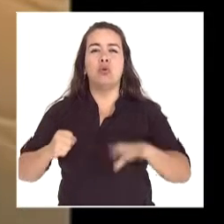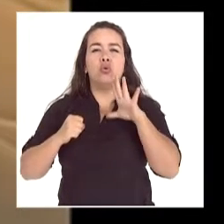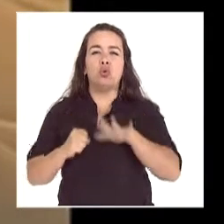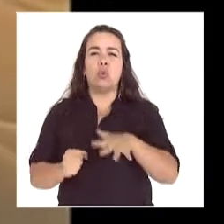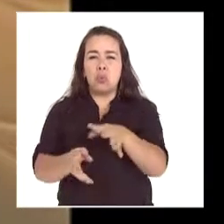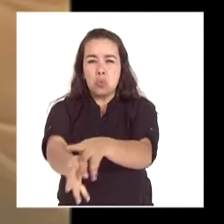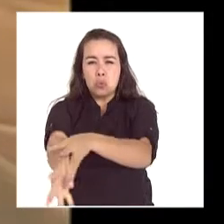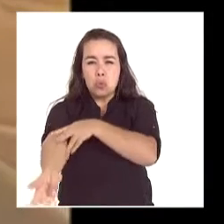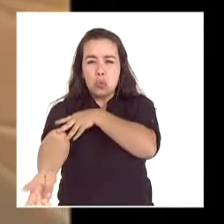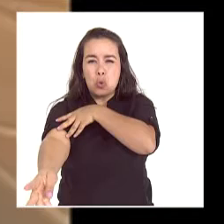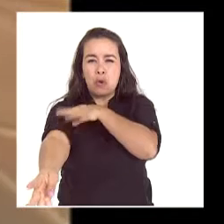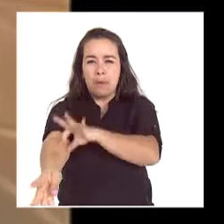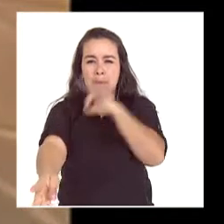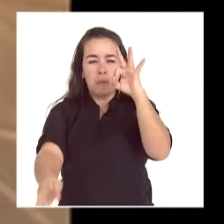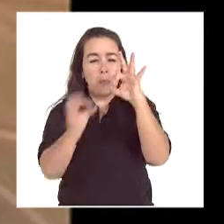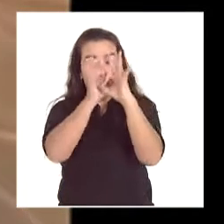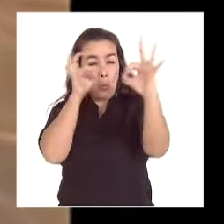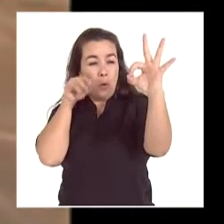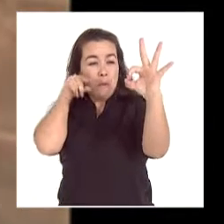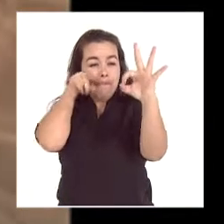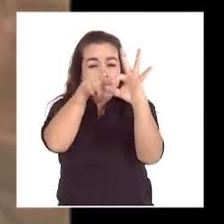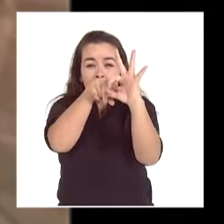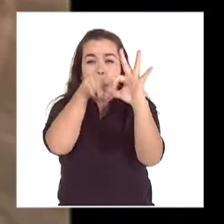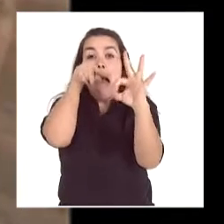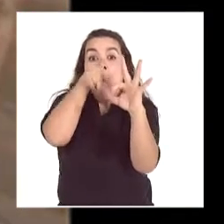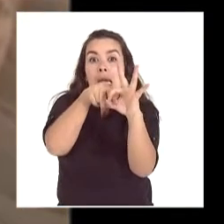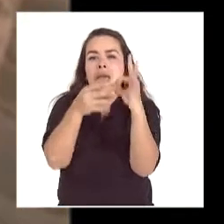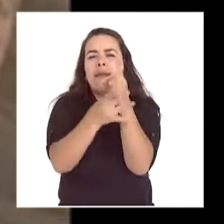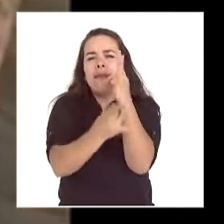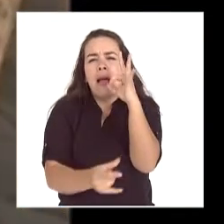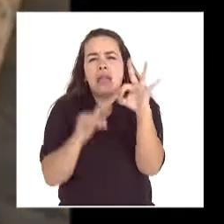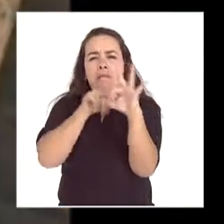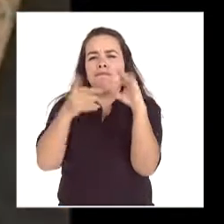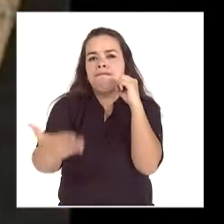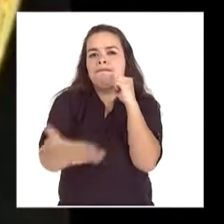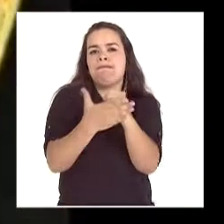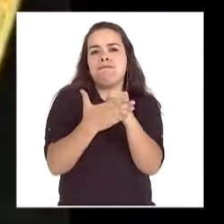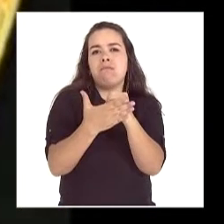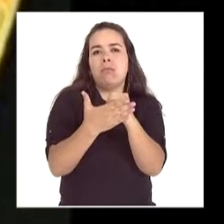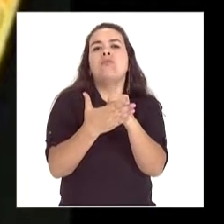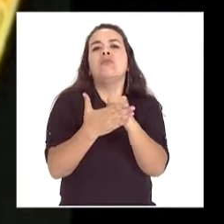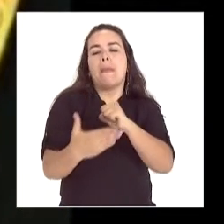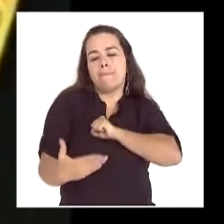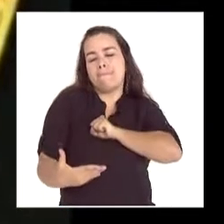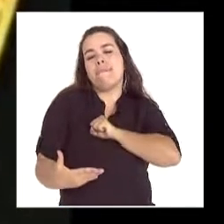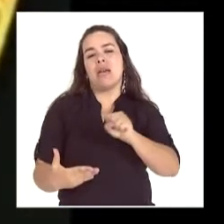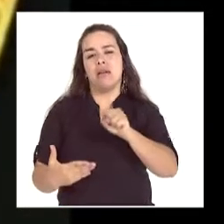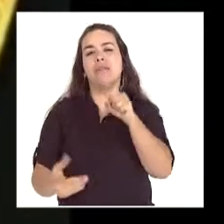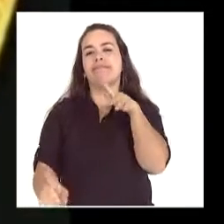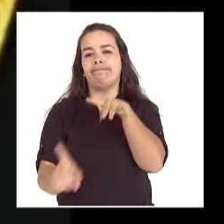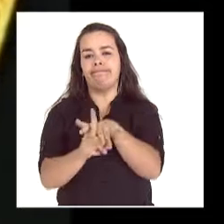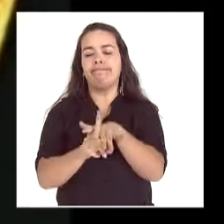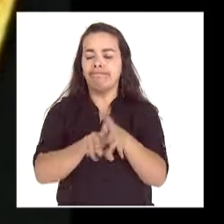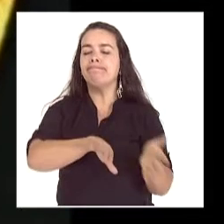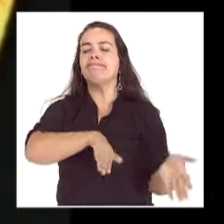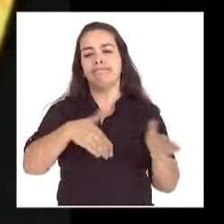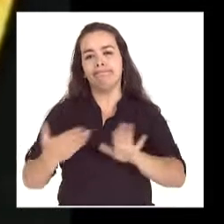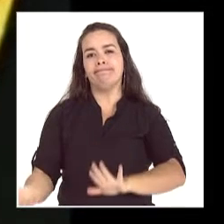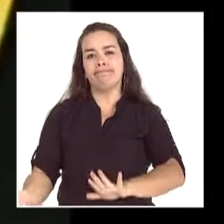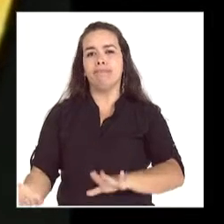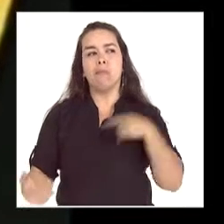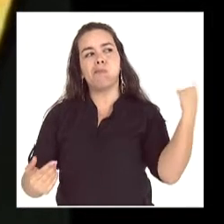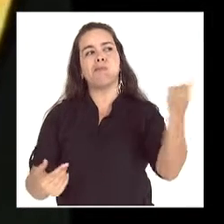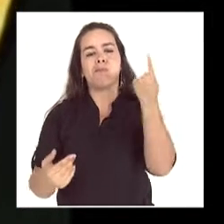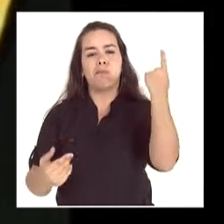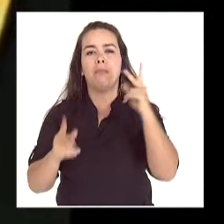que finalmente causa pues la obstrucción y el infarto, que es la causa de muerte